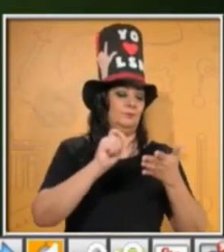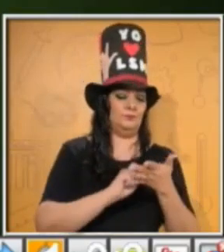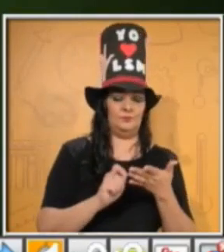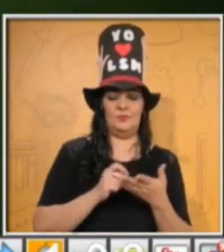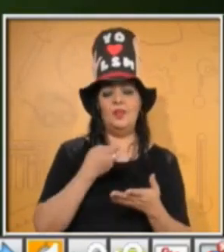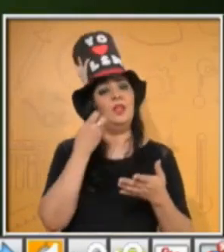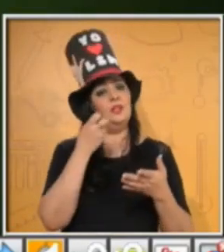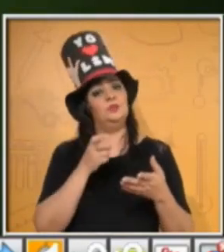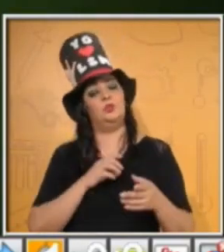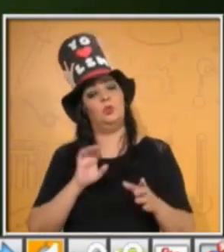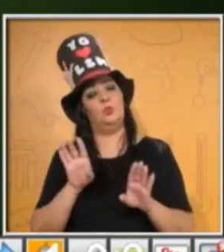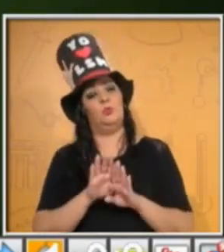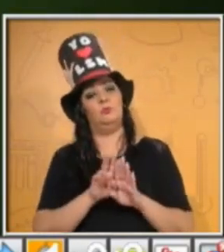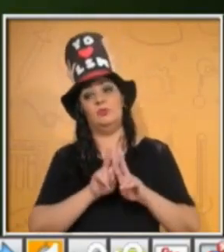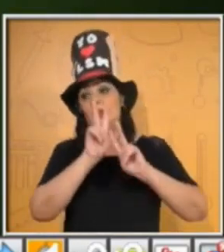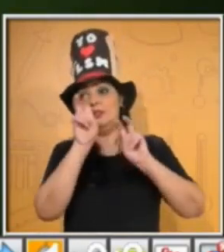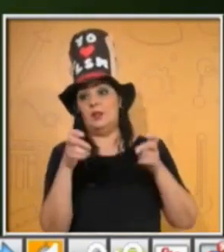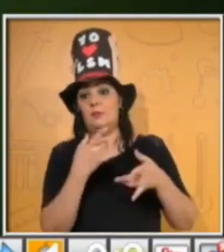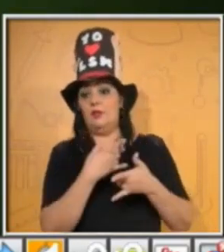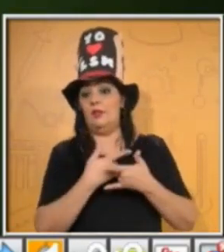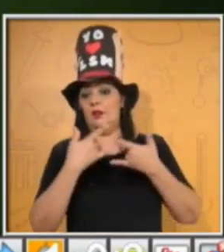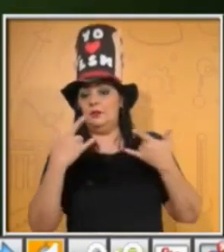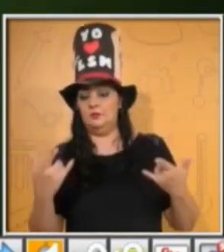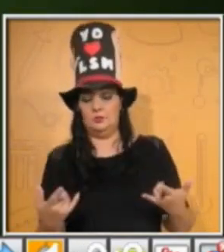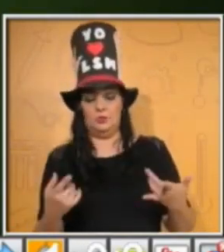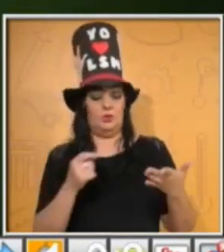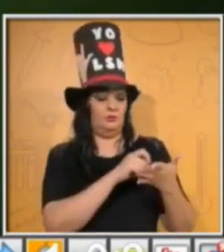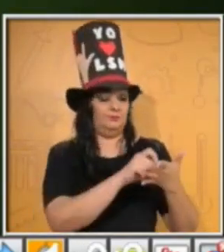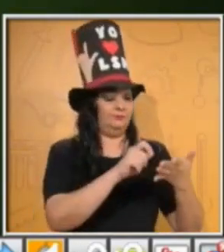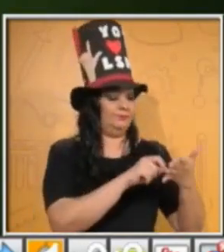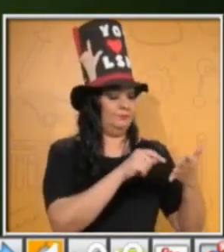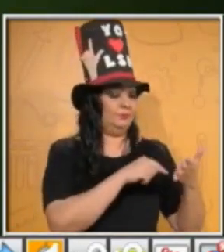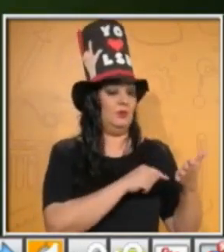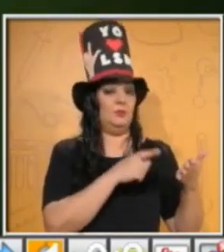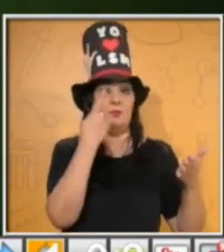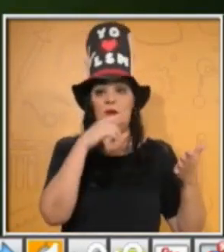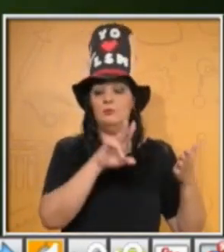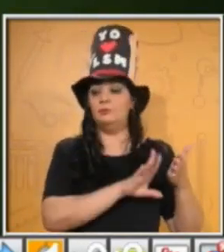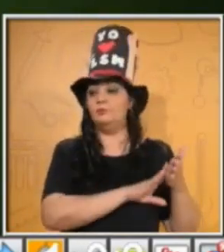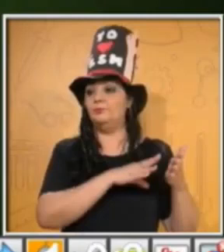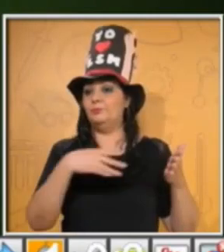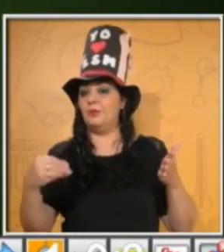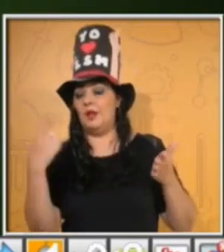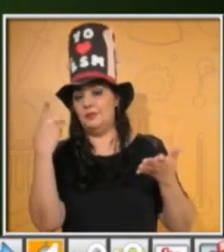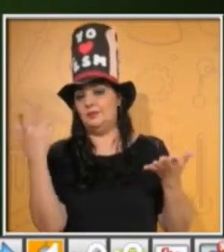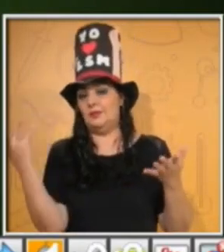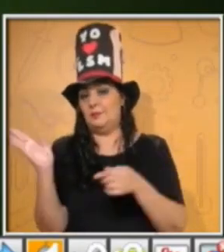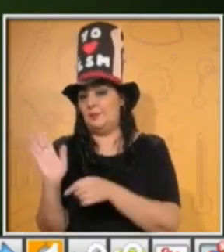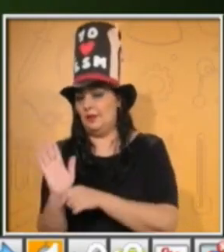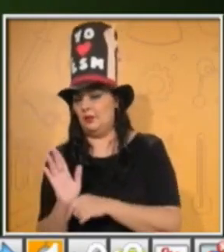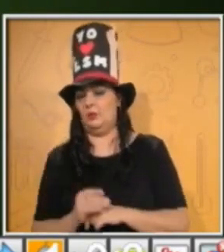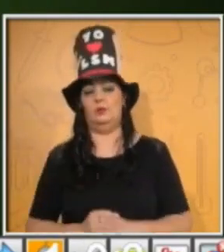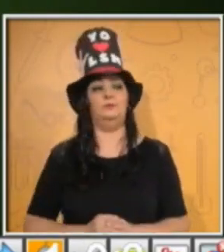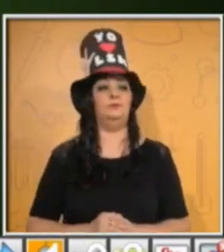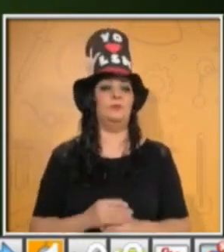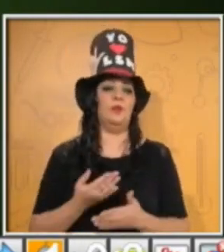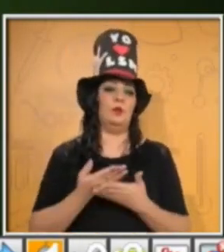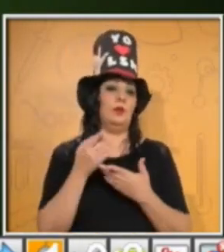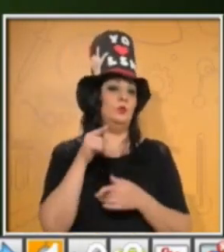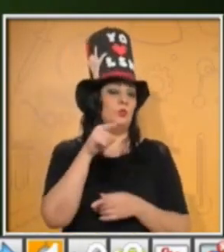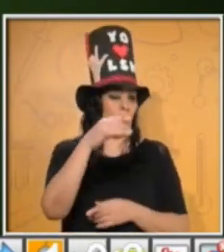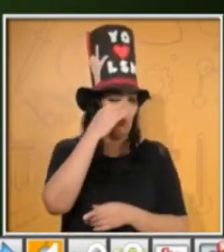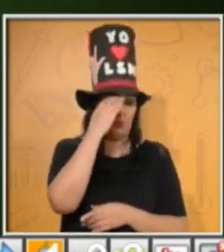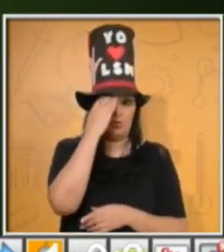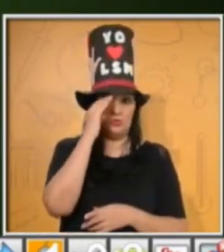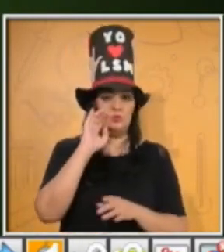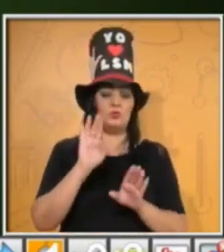Y este va a ser nuestro enfoque en la clase del día de hoy. ¿Conocen en casa cómo se llama el texto que indica lo